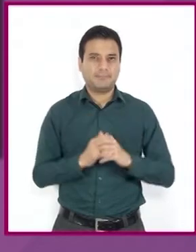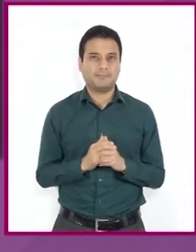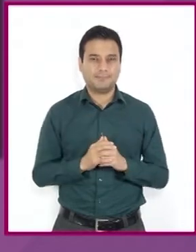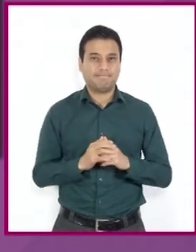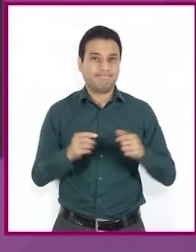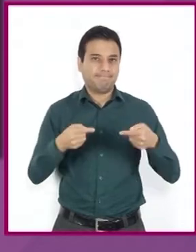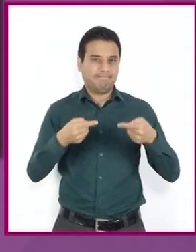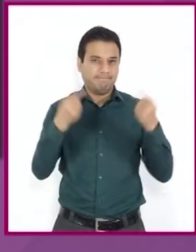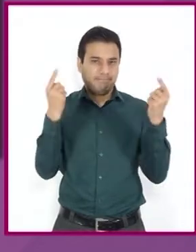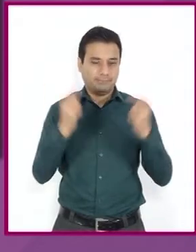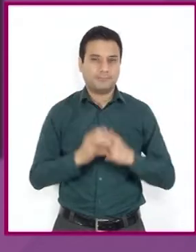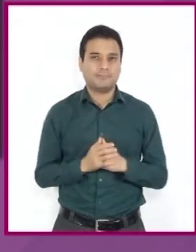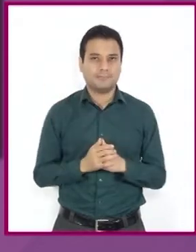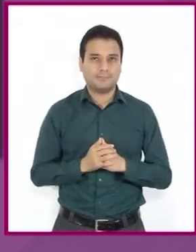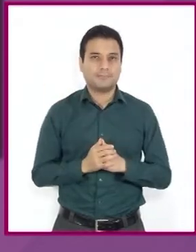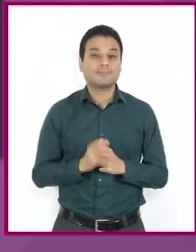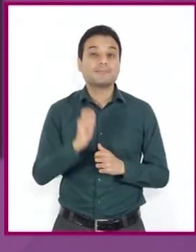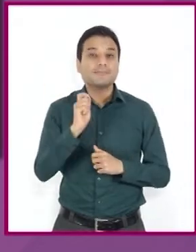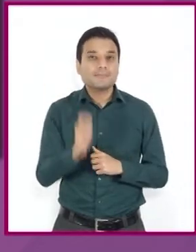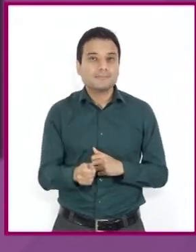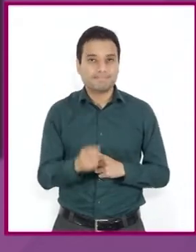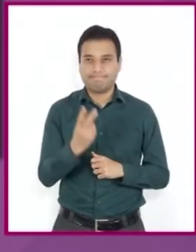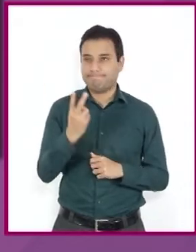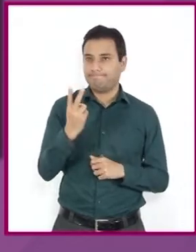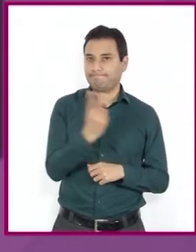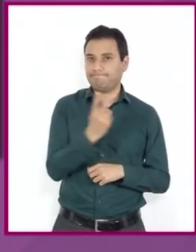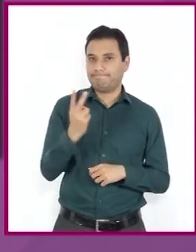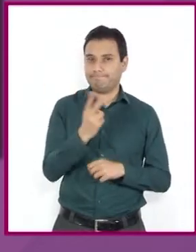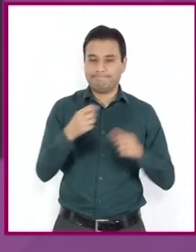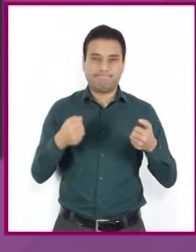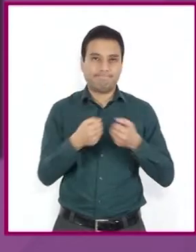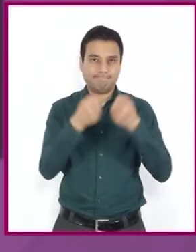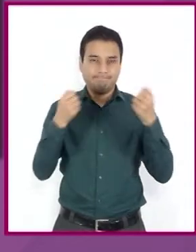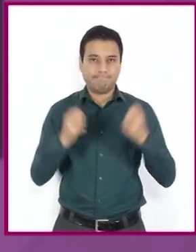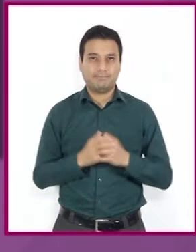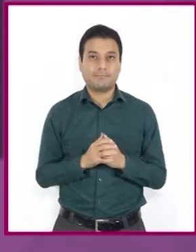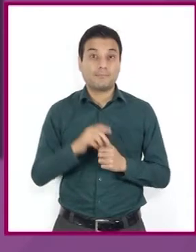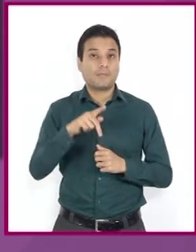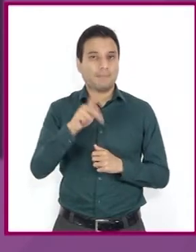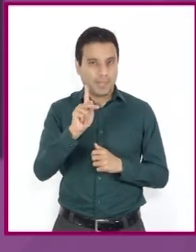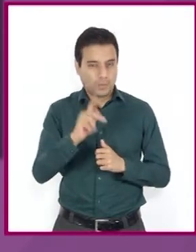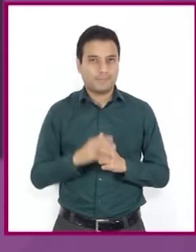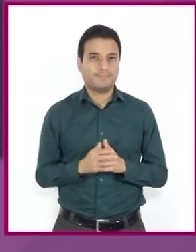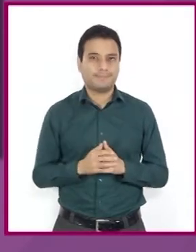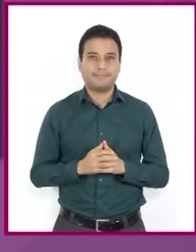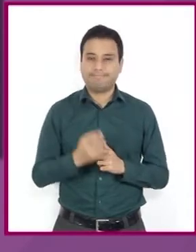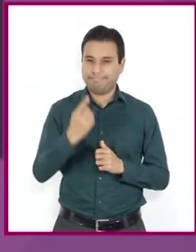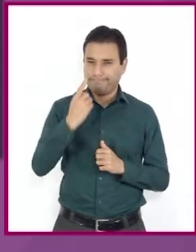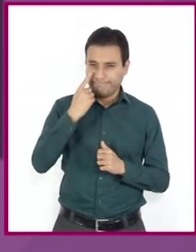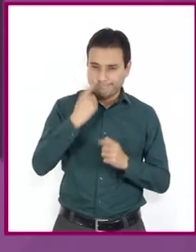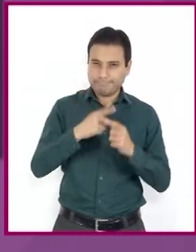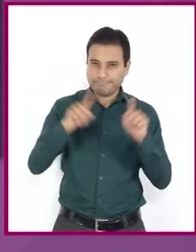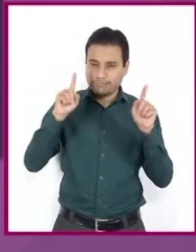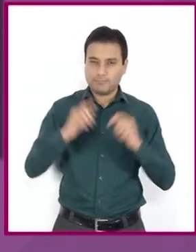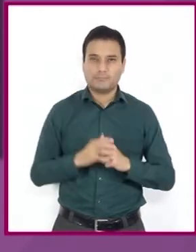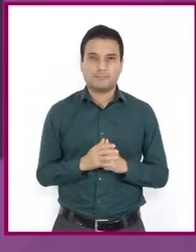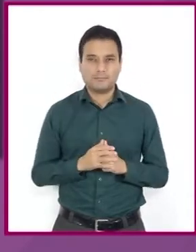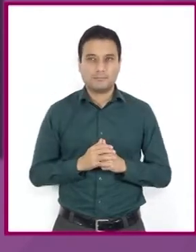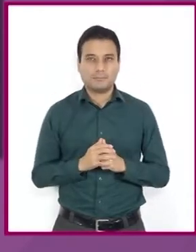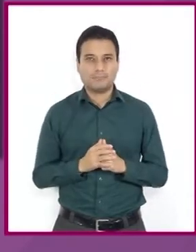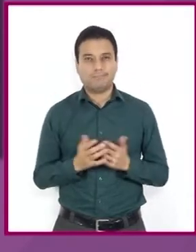Adversativos, indican oposición, pero, sin embargo, no obstante.